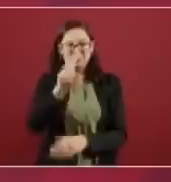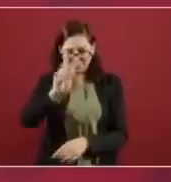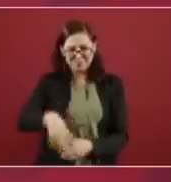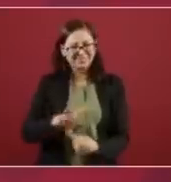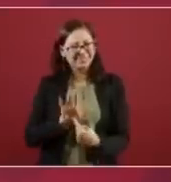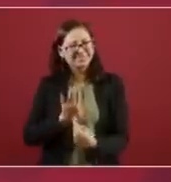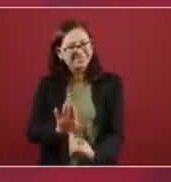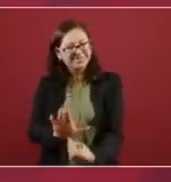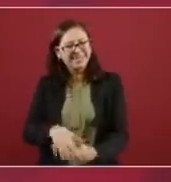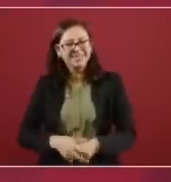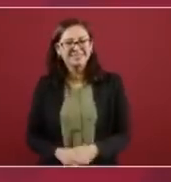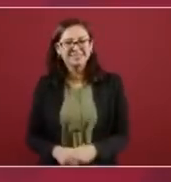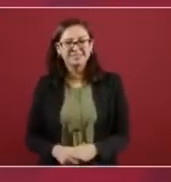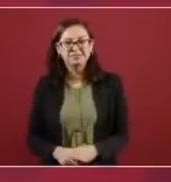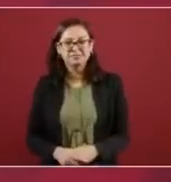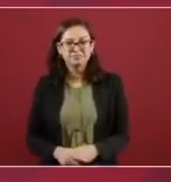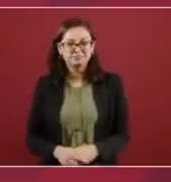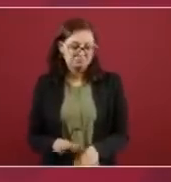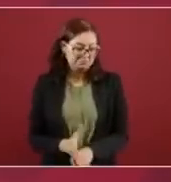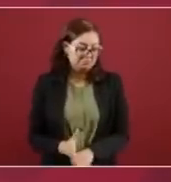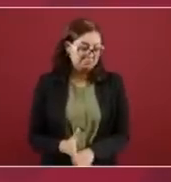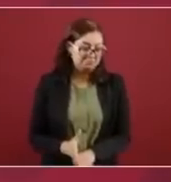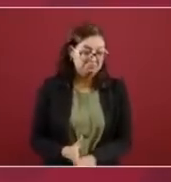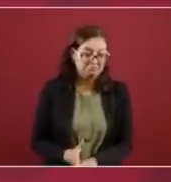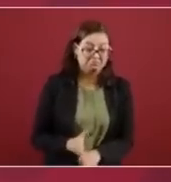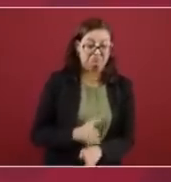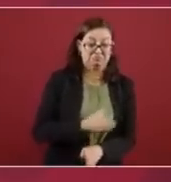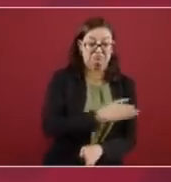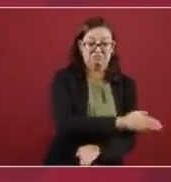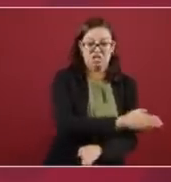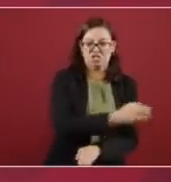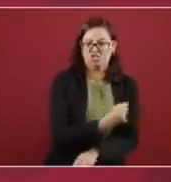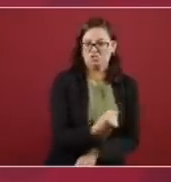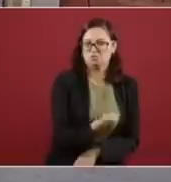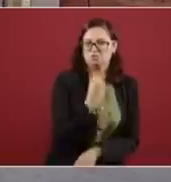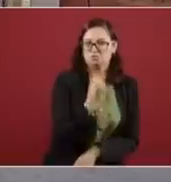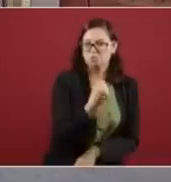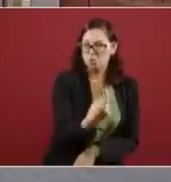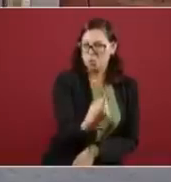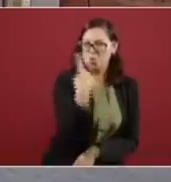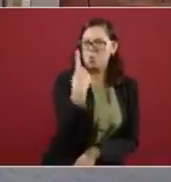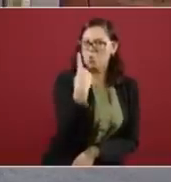el ejecutivo del poder de los poderes